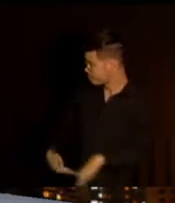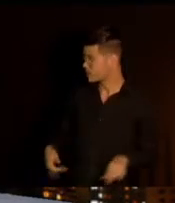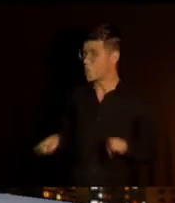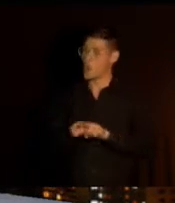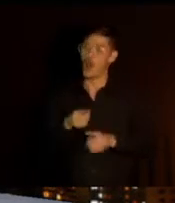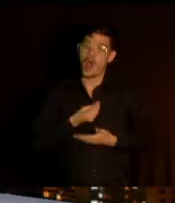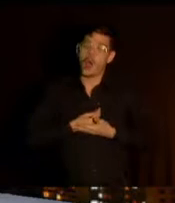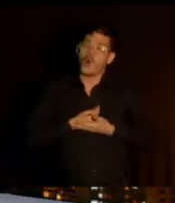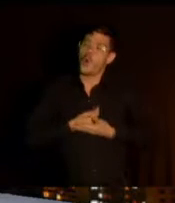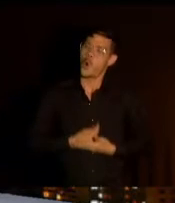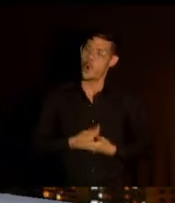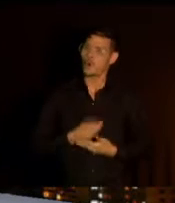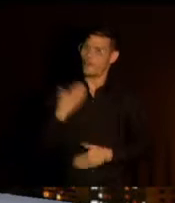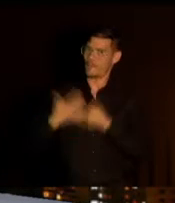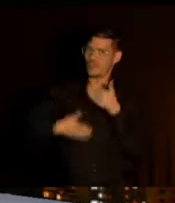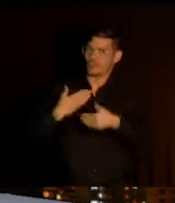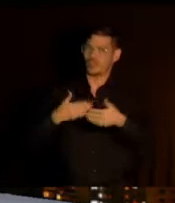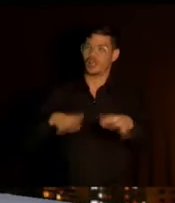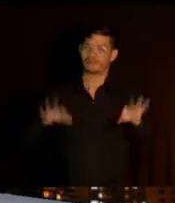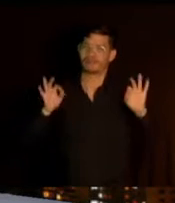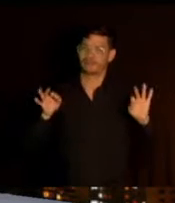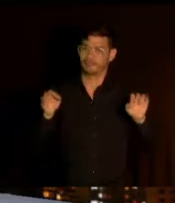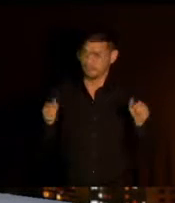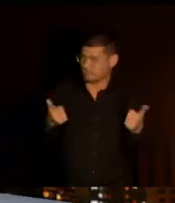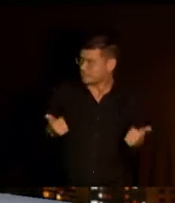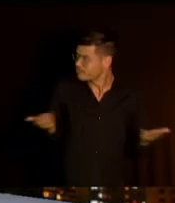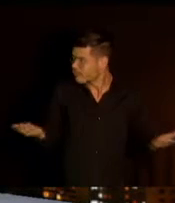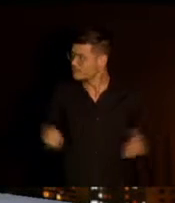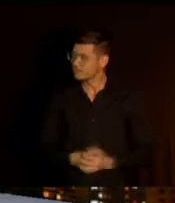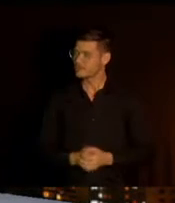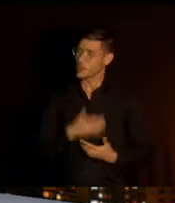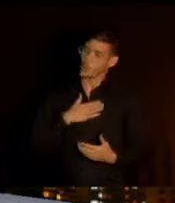garantías del proceso que se está llevando, que se está llevando muy bien.